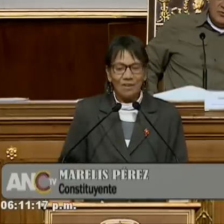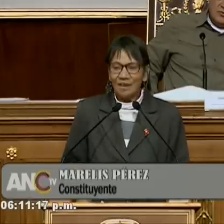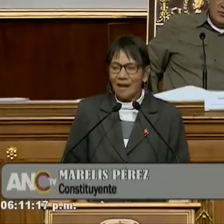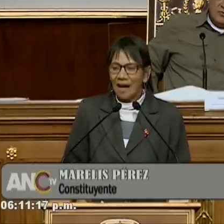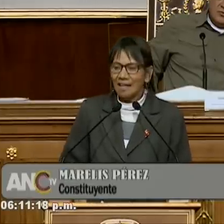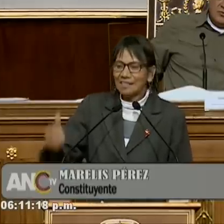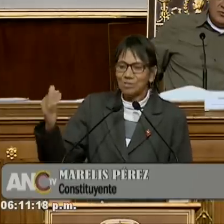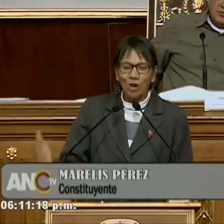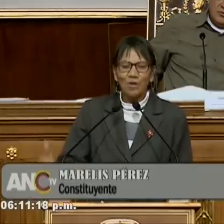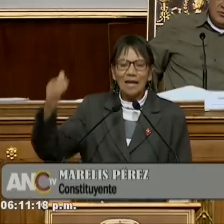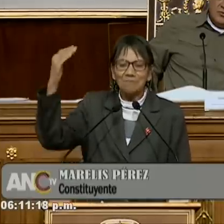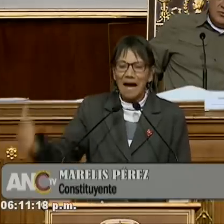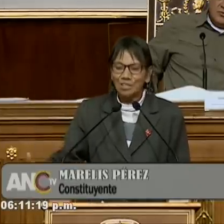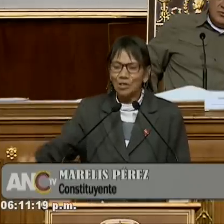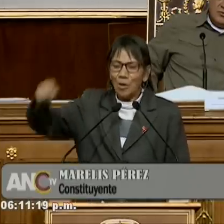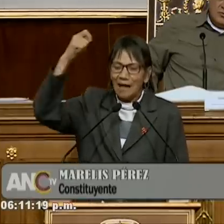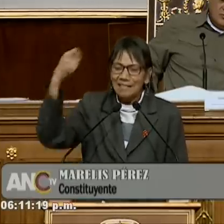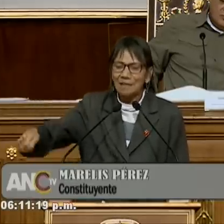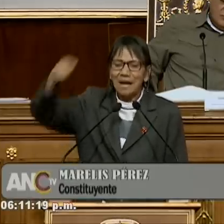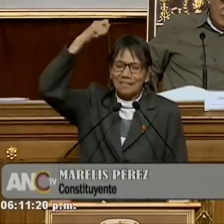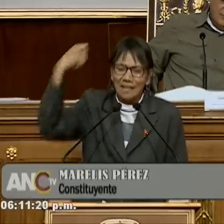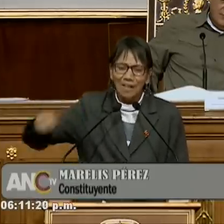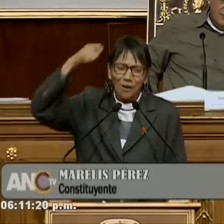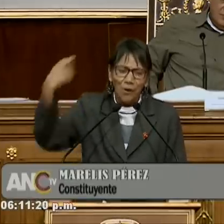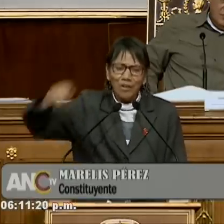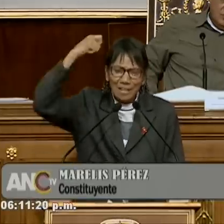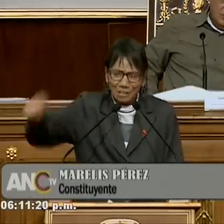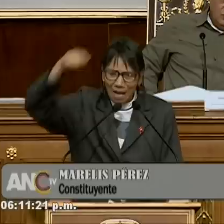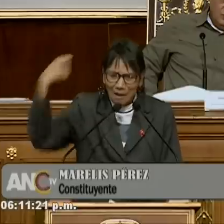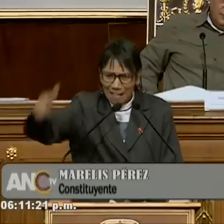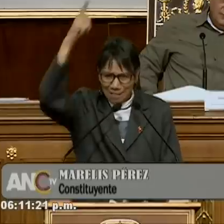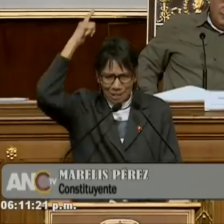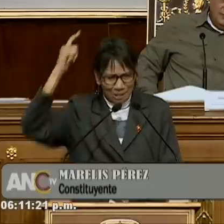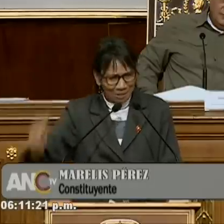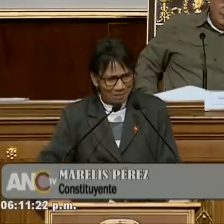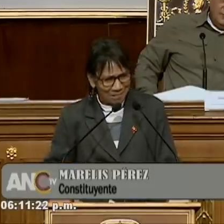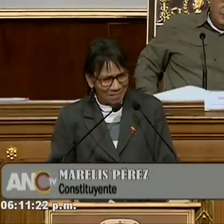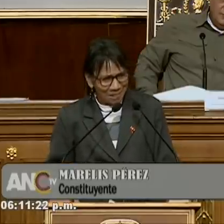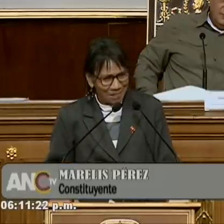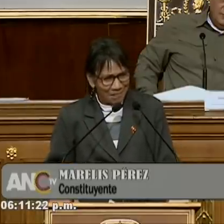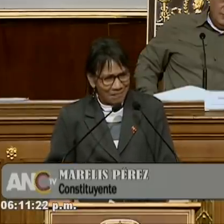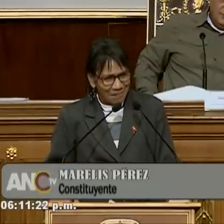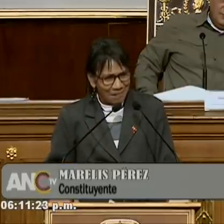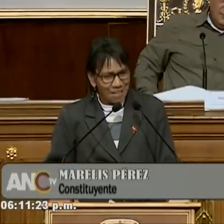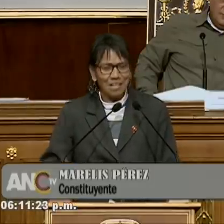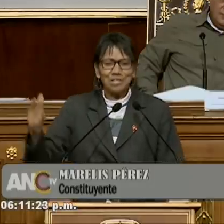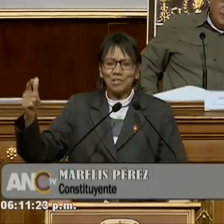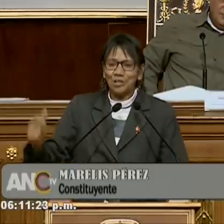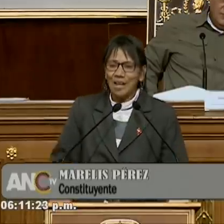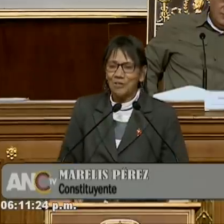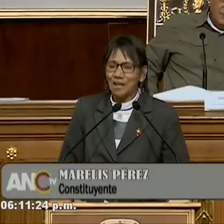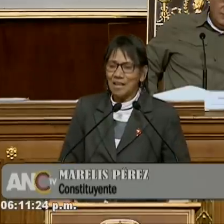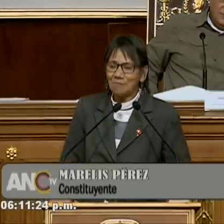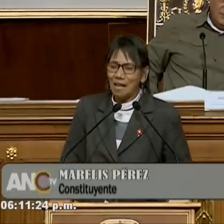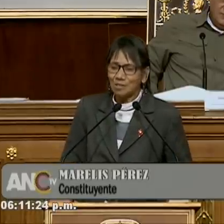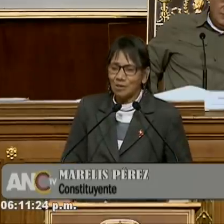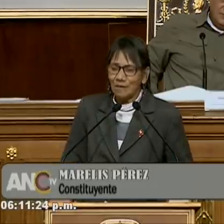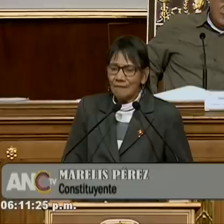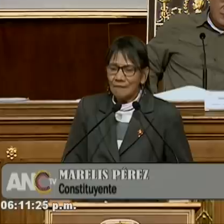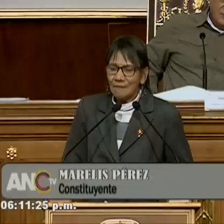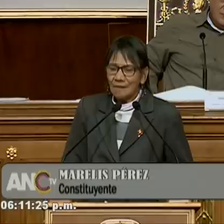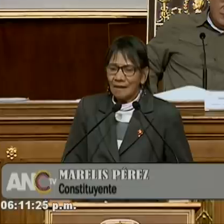Diosdado, ante todo, en el mazo los ha desenmascarado una y otra vez. ¿Qué ha dicho Diosdado ahí en el